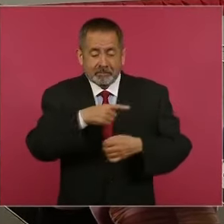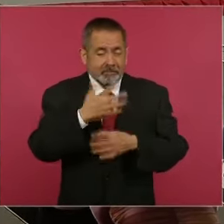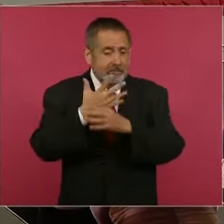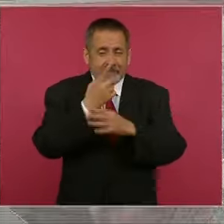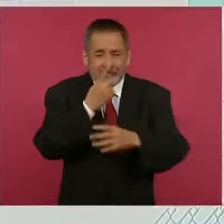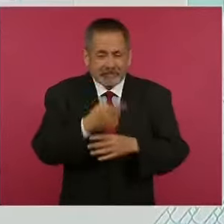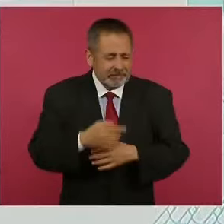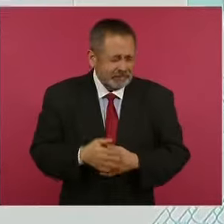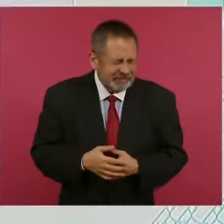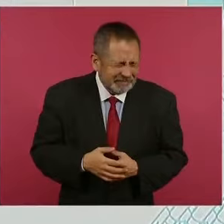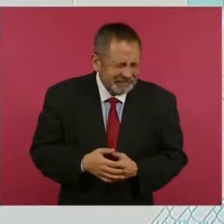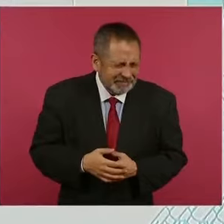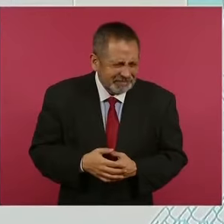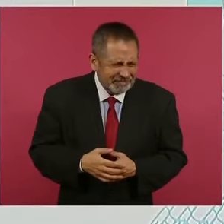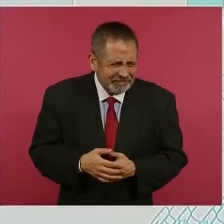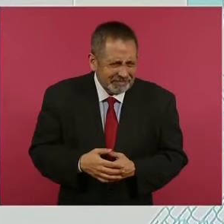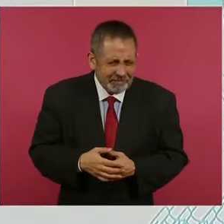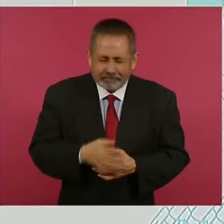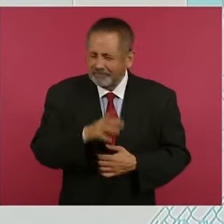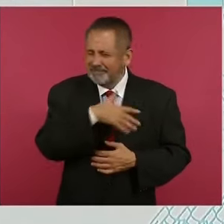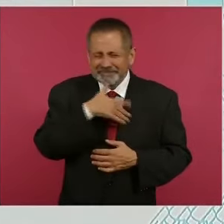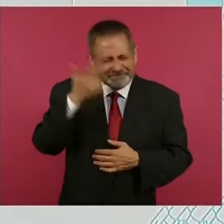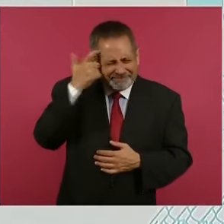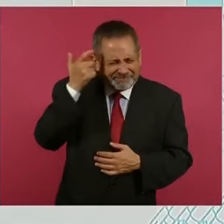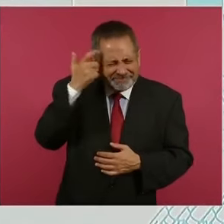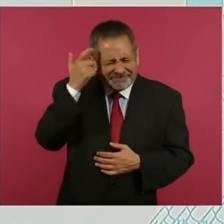esto es de sentido común,